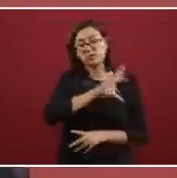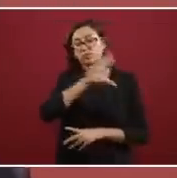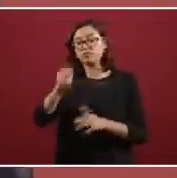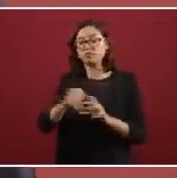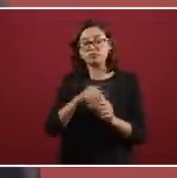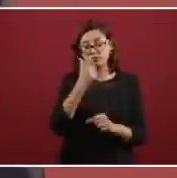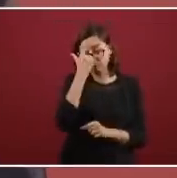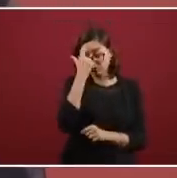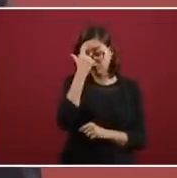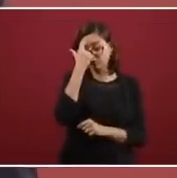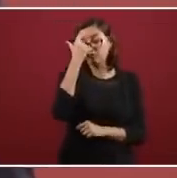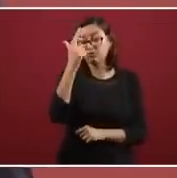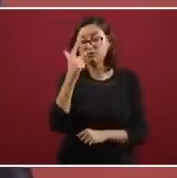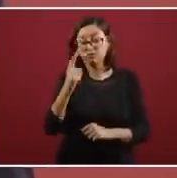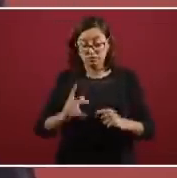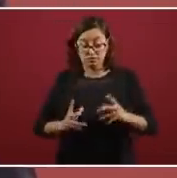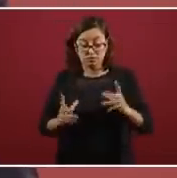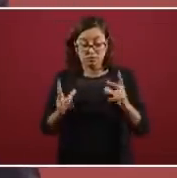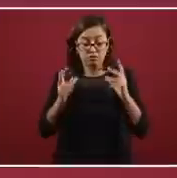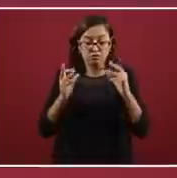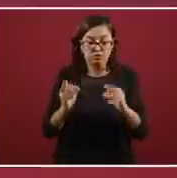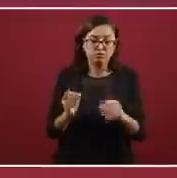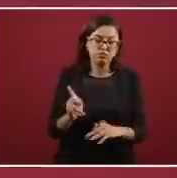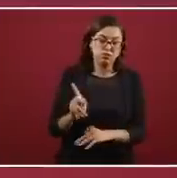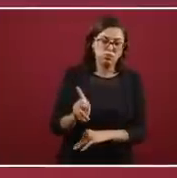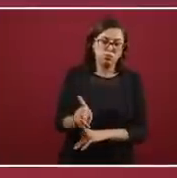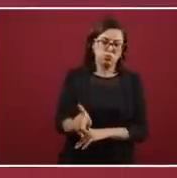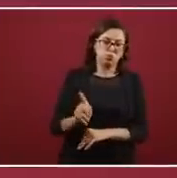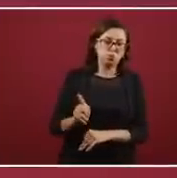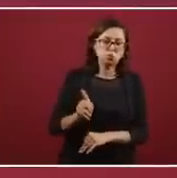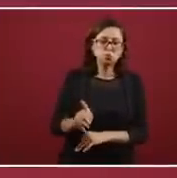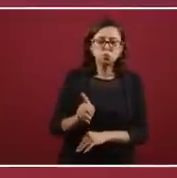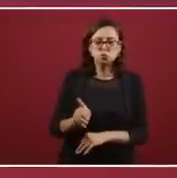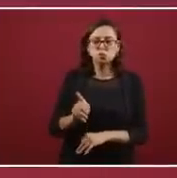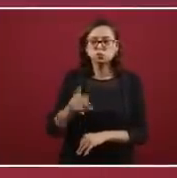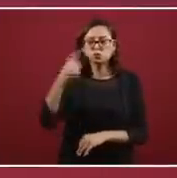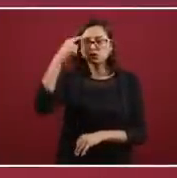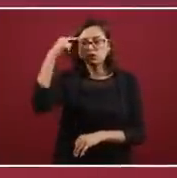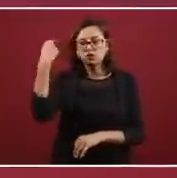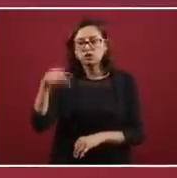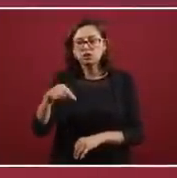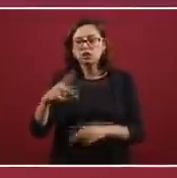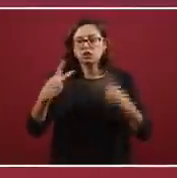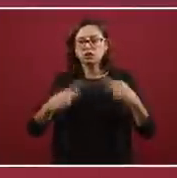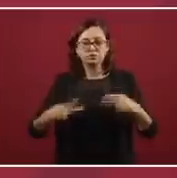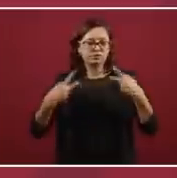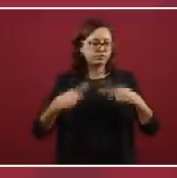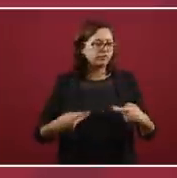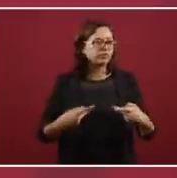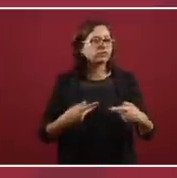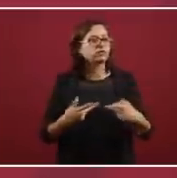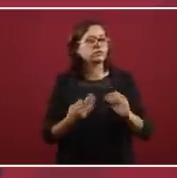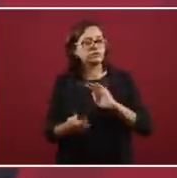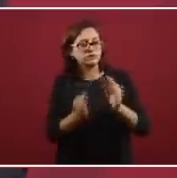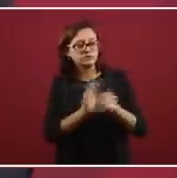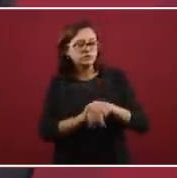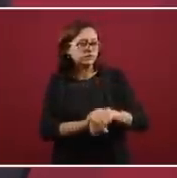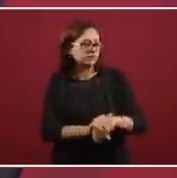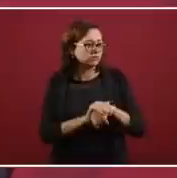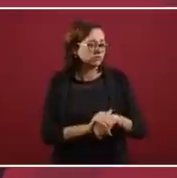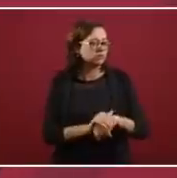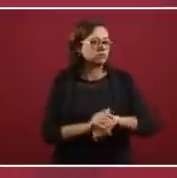para así meter a gente cercana, recomendados,